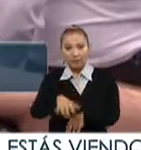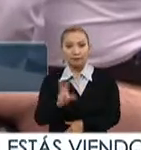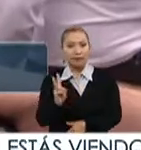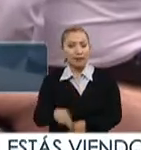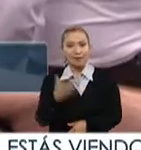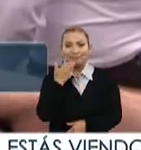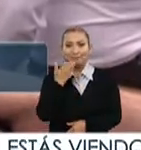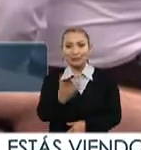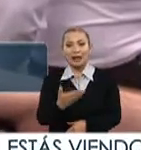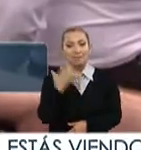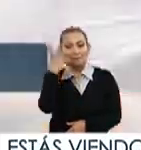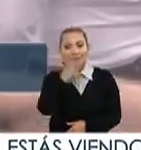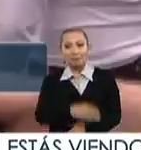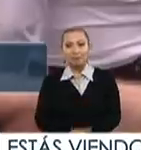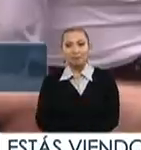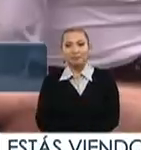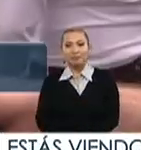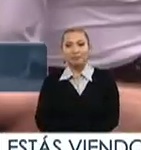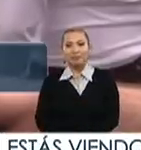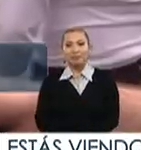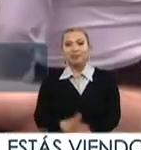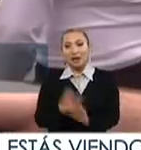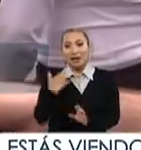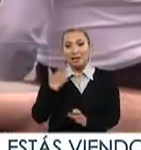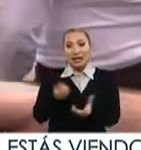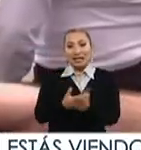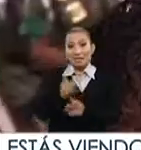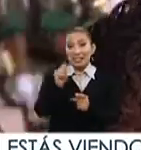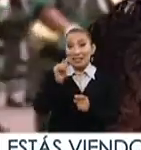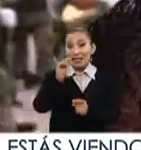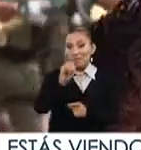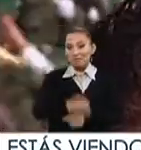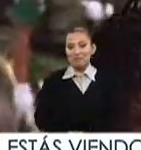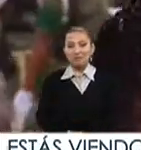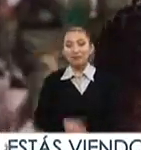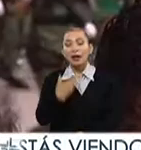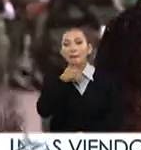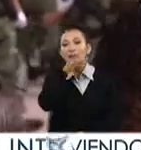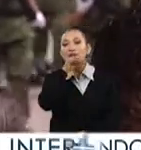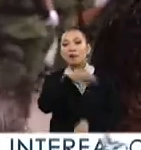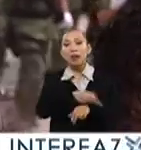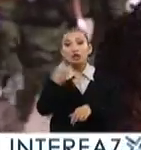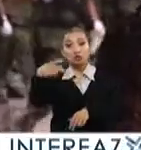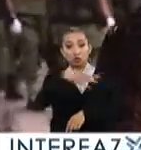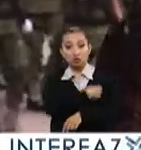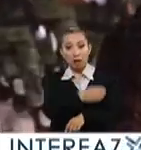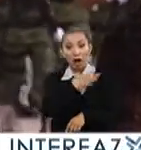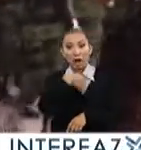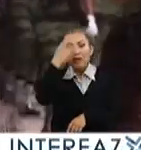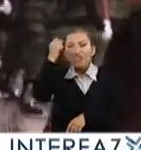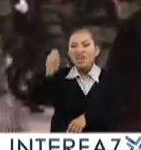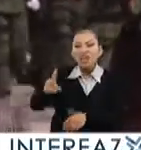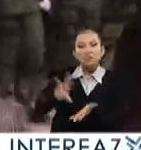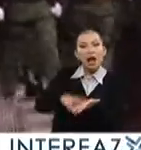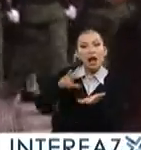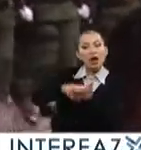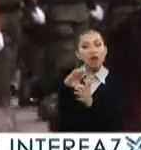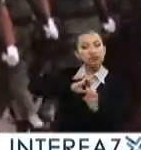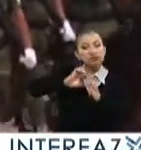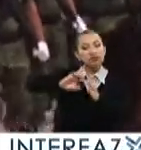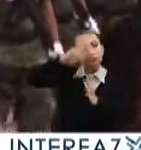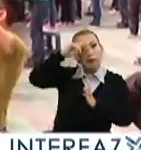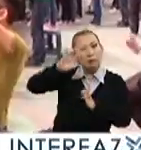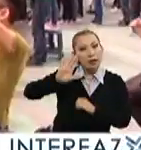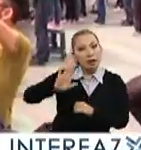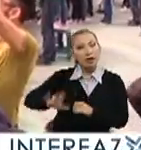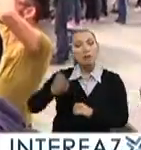pues muy bien, muy bonito, porque va a salir mi tío. Los padres de familia buscan que sus hijos aprendan sobre los valores del ejército